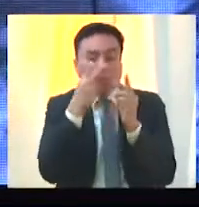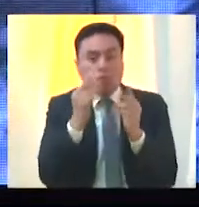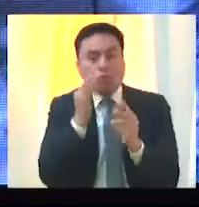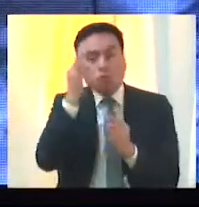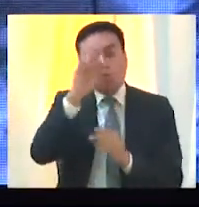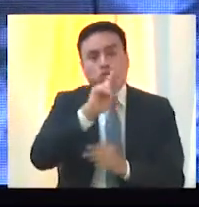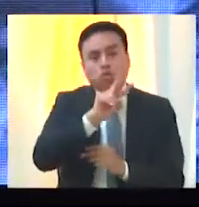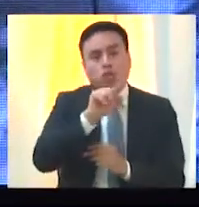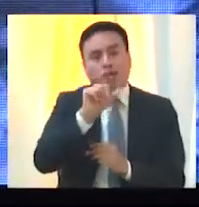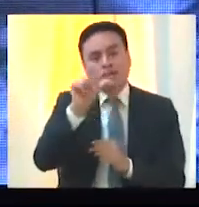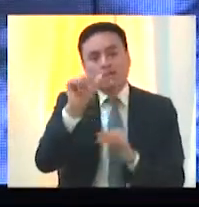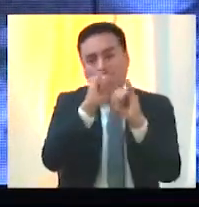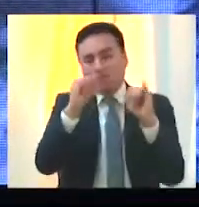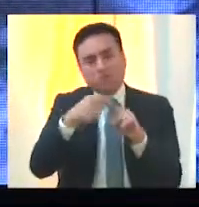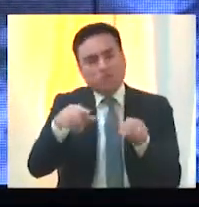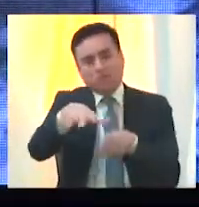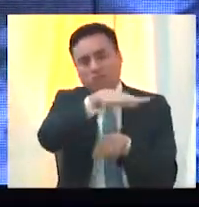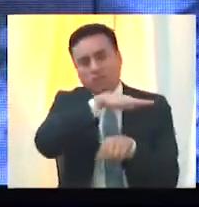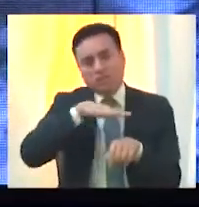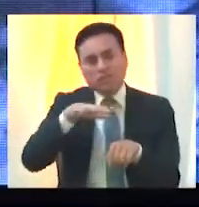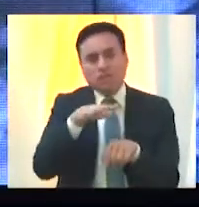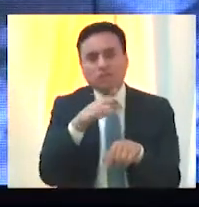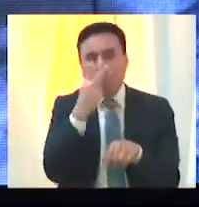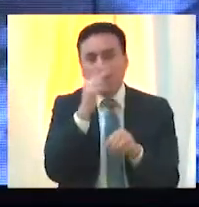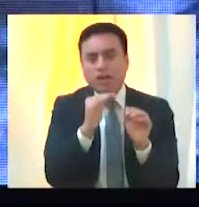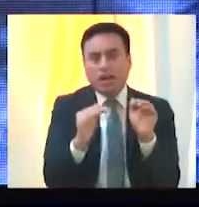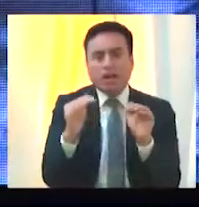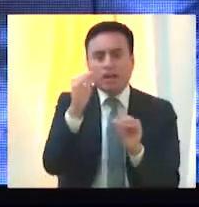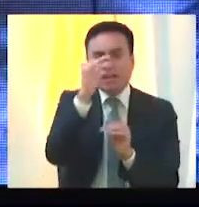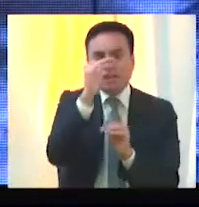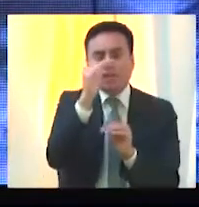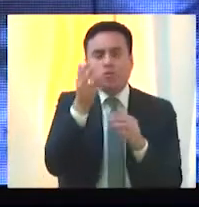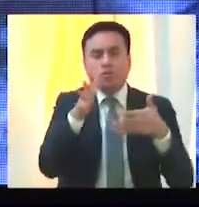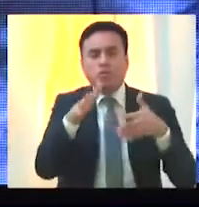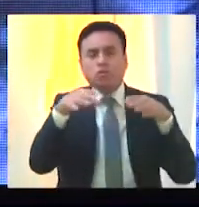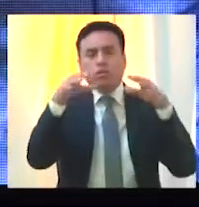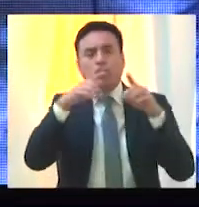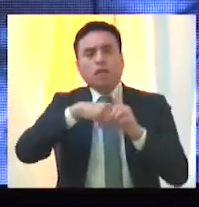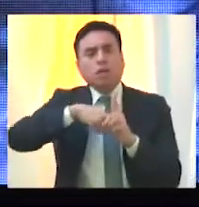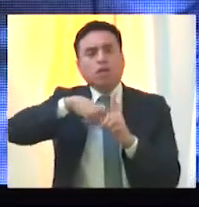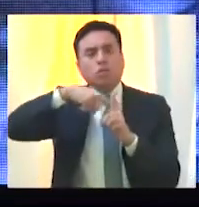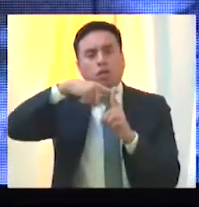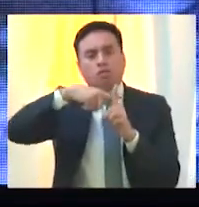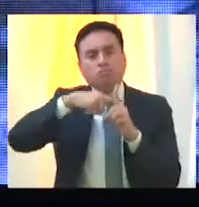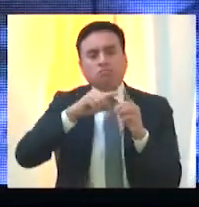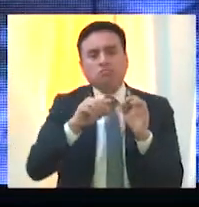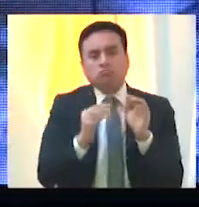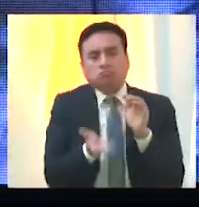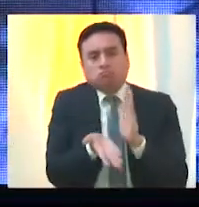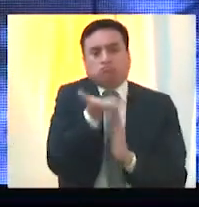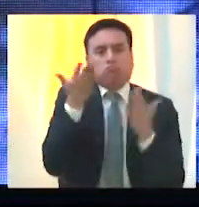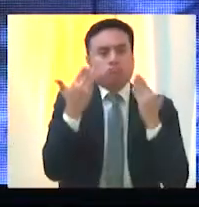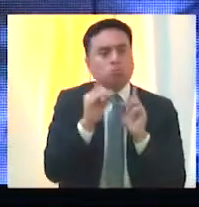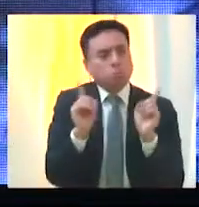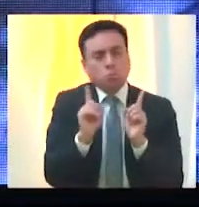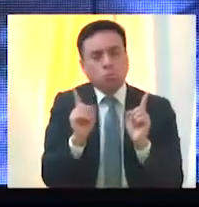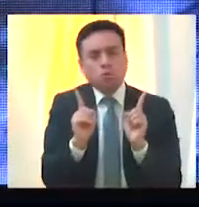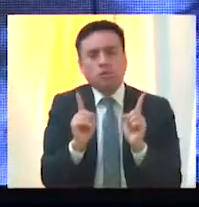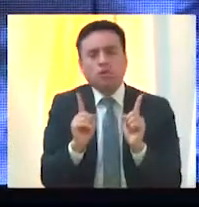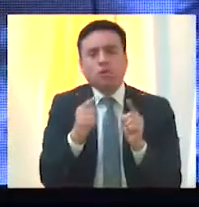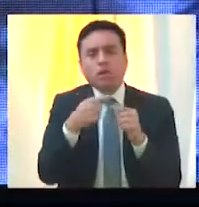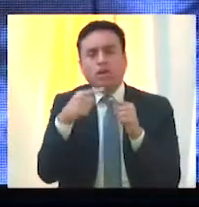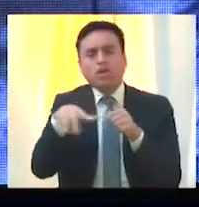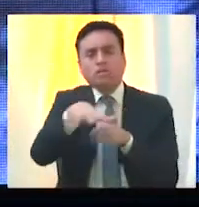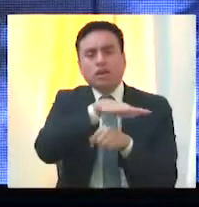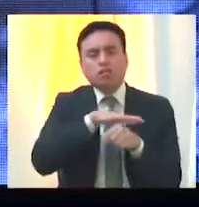escenario 2,6, en ese caso, que es el punto que está más arriba, el promedio global de temperatura naturalmente no sube tanto. Fíjense que con cualquier